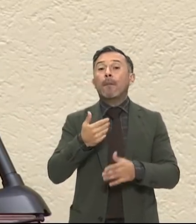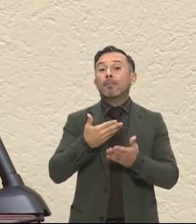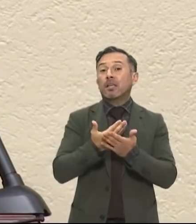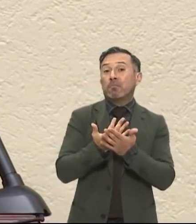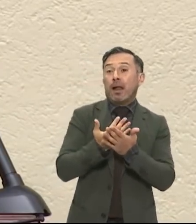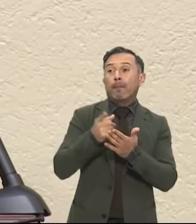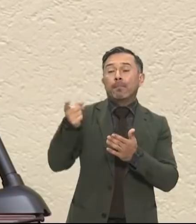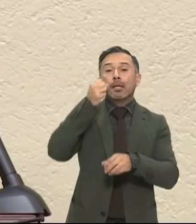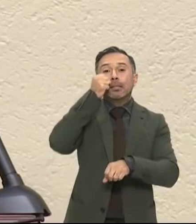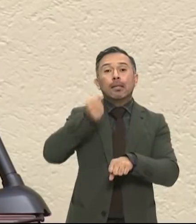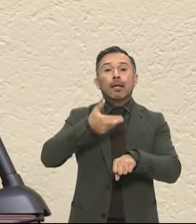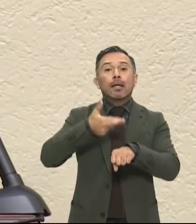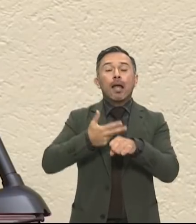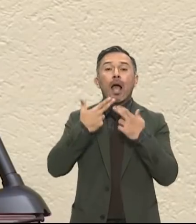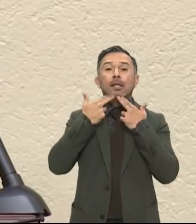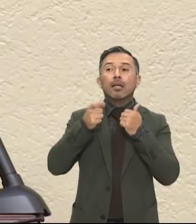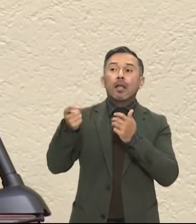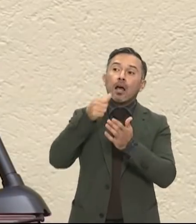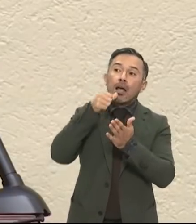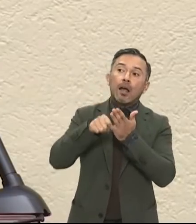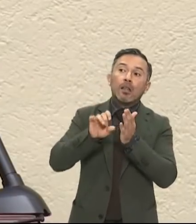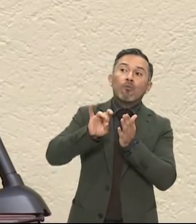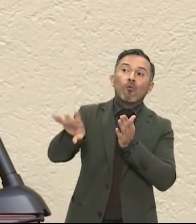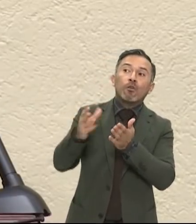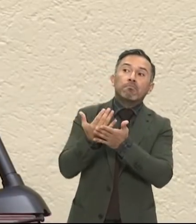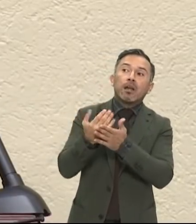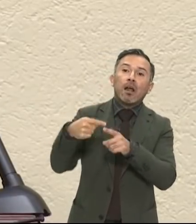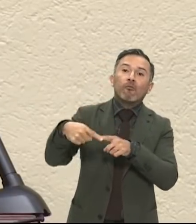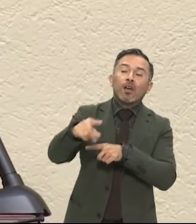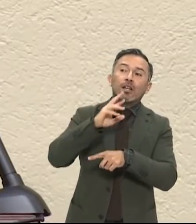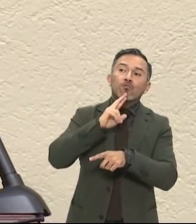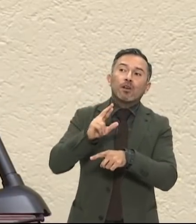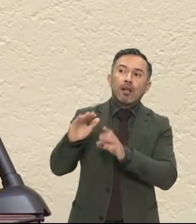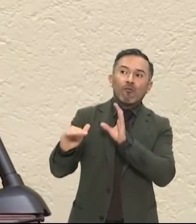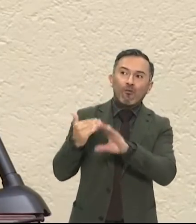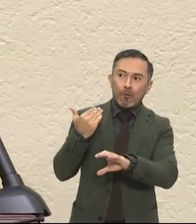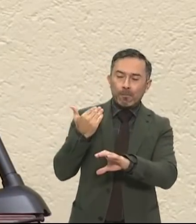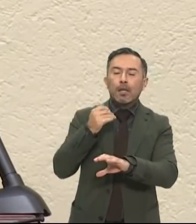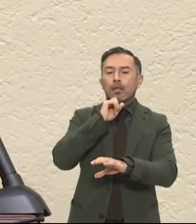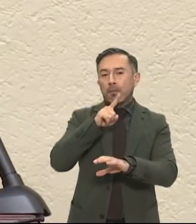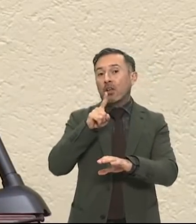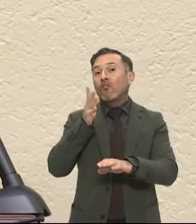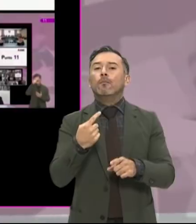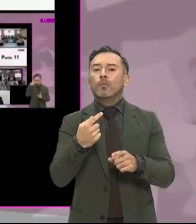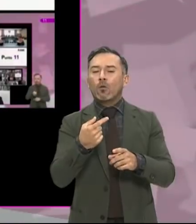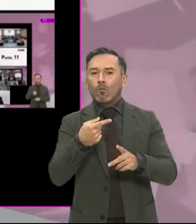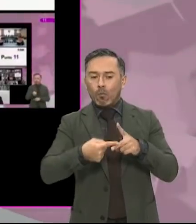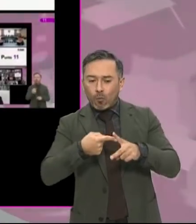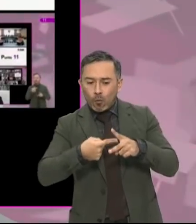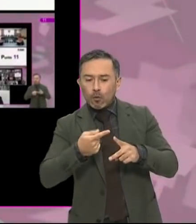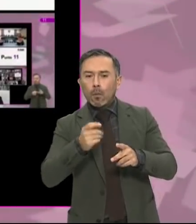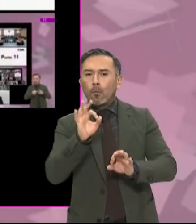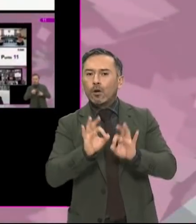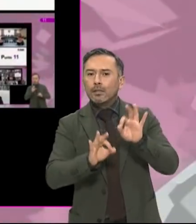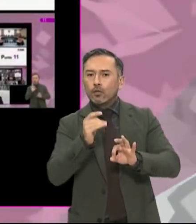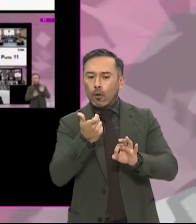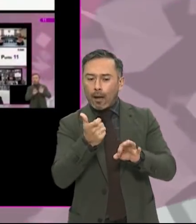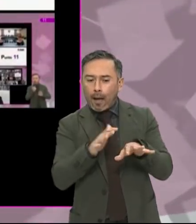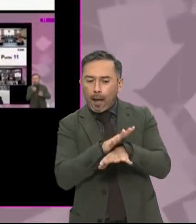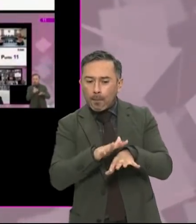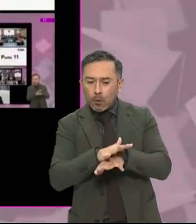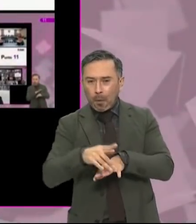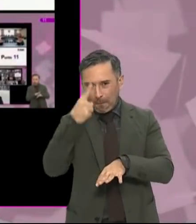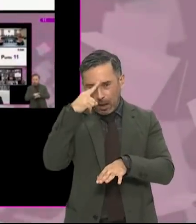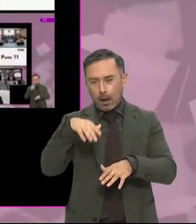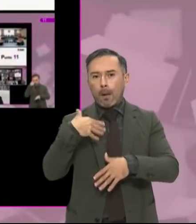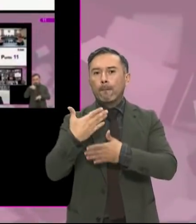se aprobó solicitar a la Secretaría de Hacienda una extensión de presupuesto de 1.738 millones de pesos para con